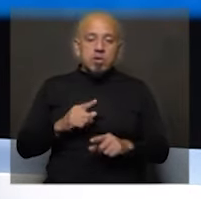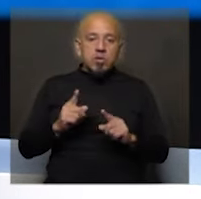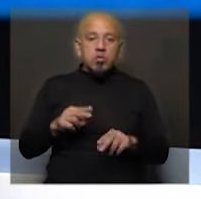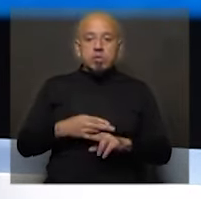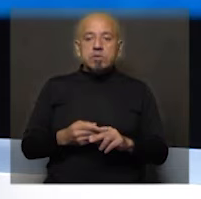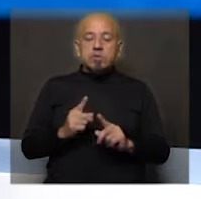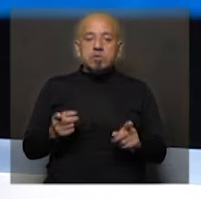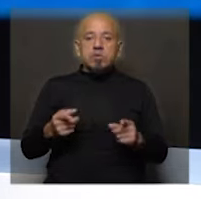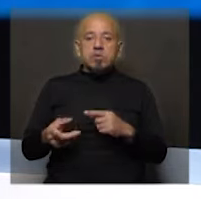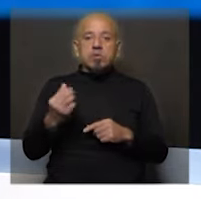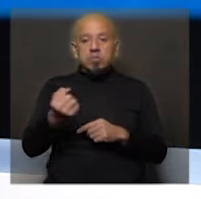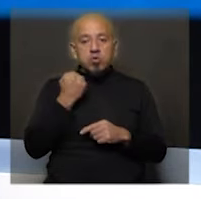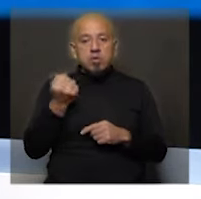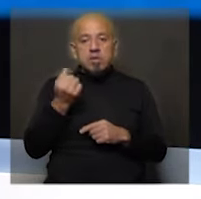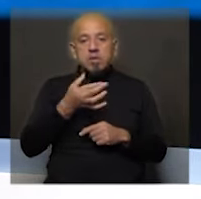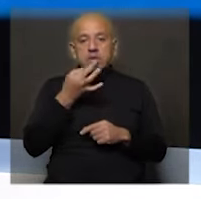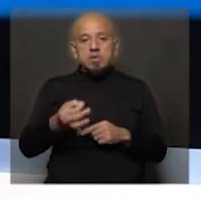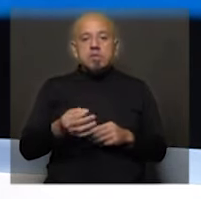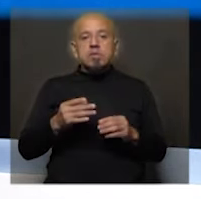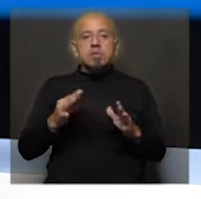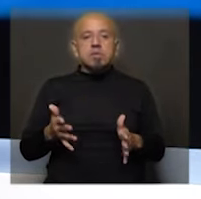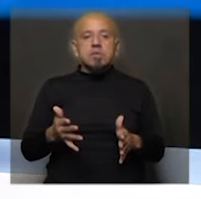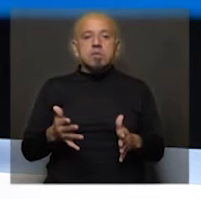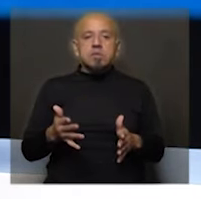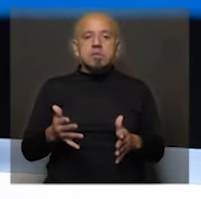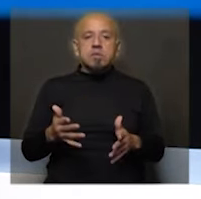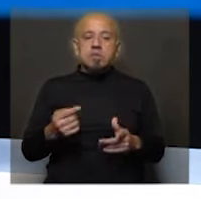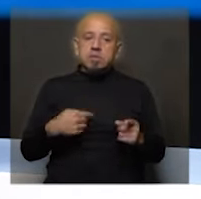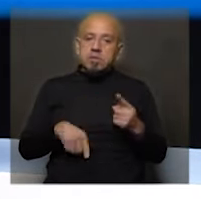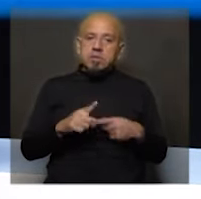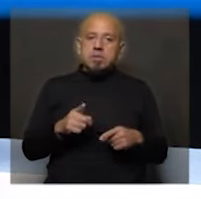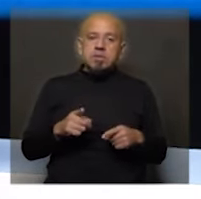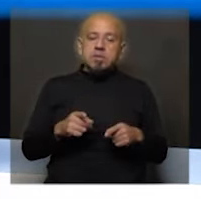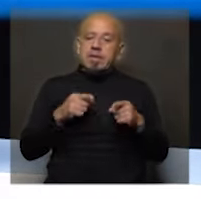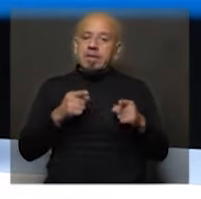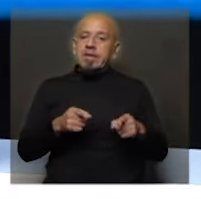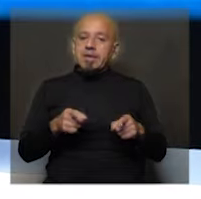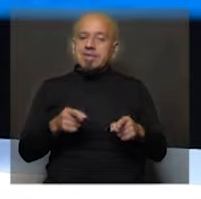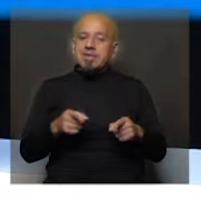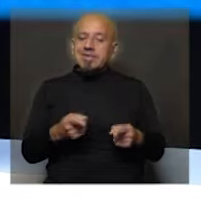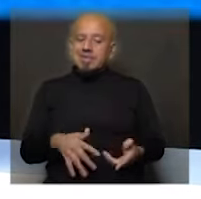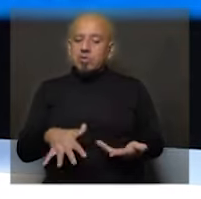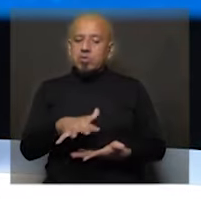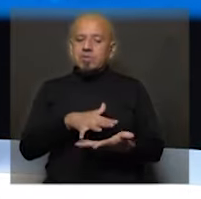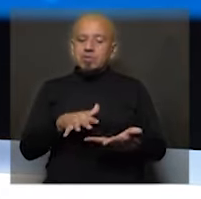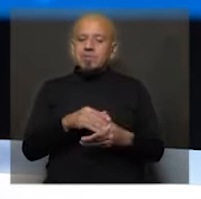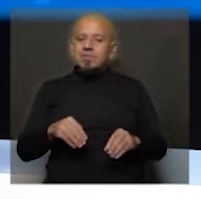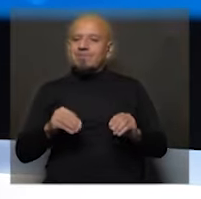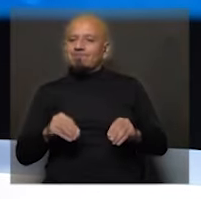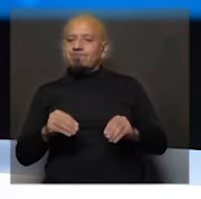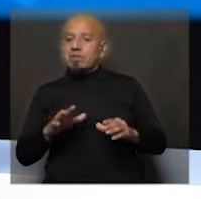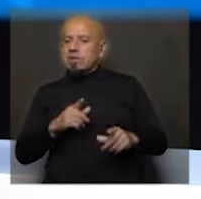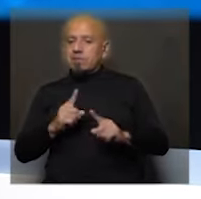me parece que es muy importante también destacar que poner énfasis en compensar esa vulnerabilidad para que no se transforme en una